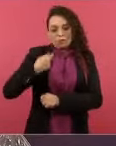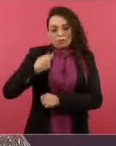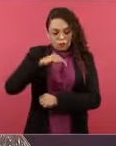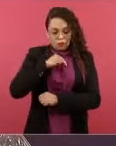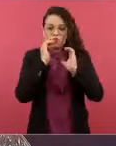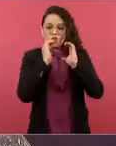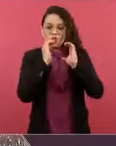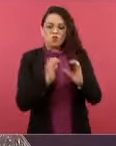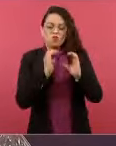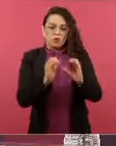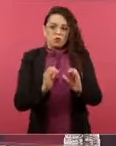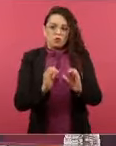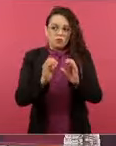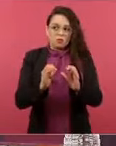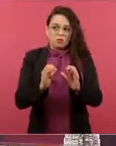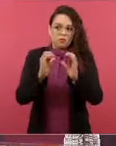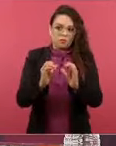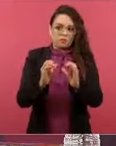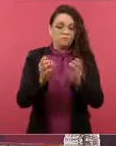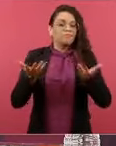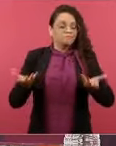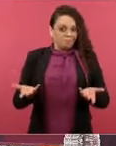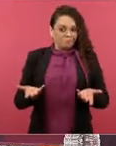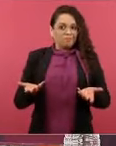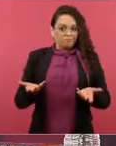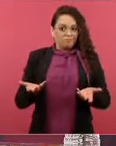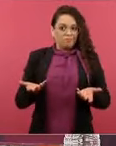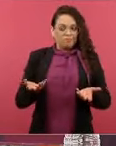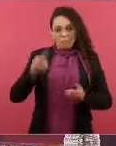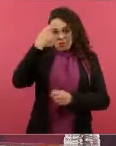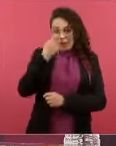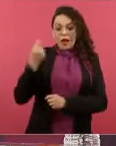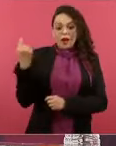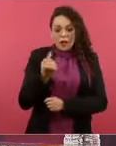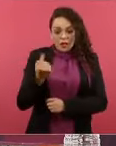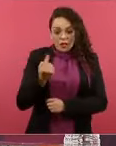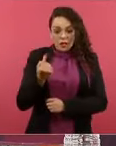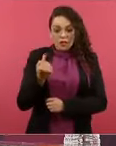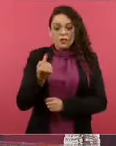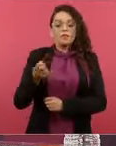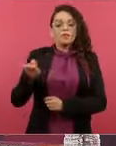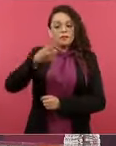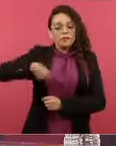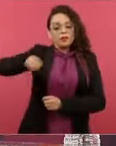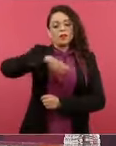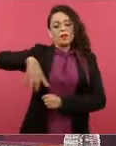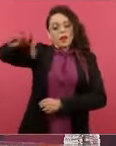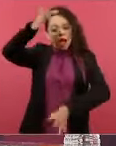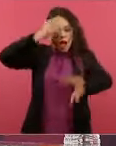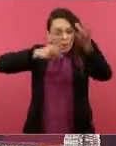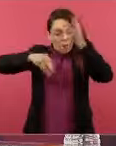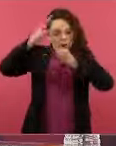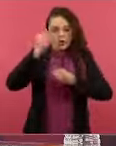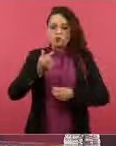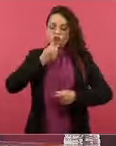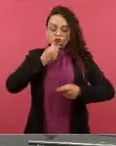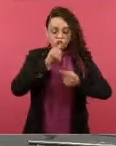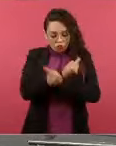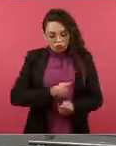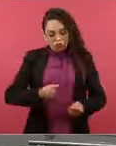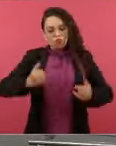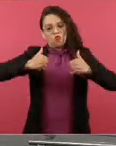ser y los ofrecemos para el disfrute, para la recreación, para el aprendizaje de las niñas, los niños